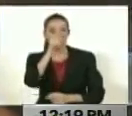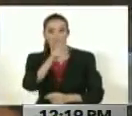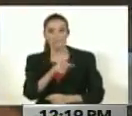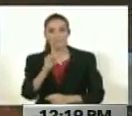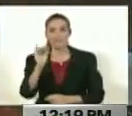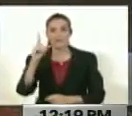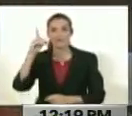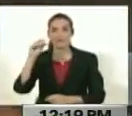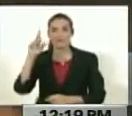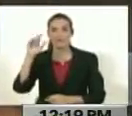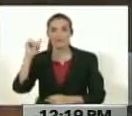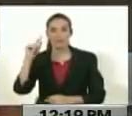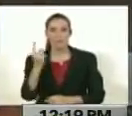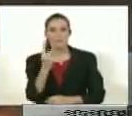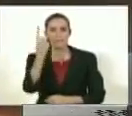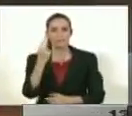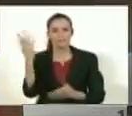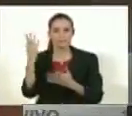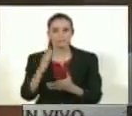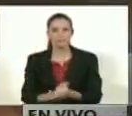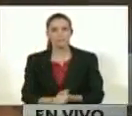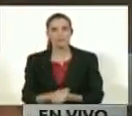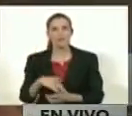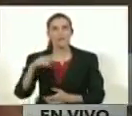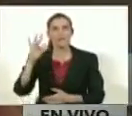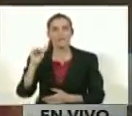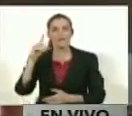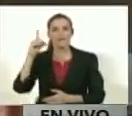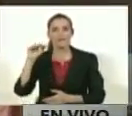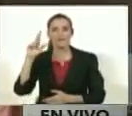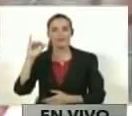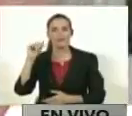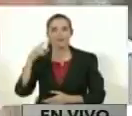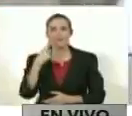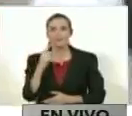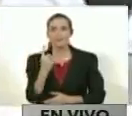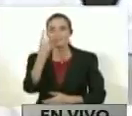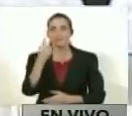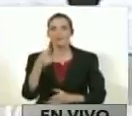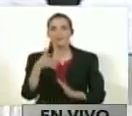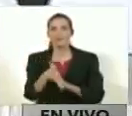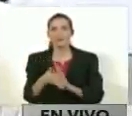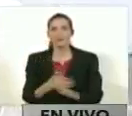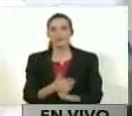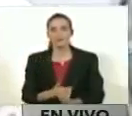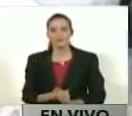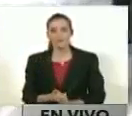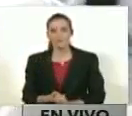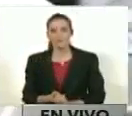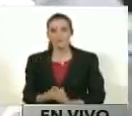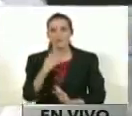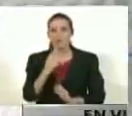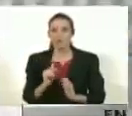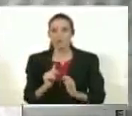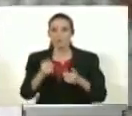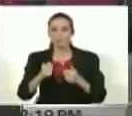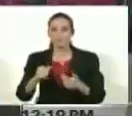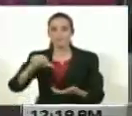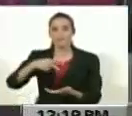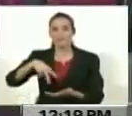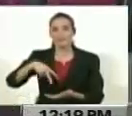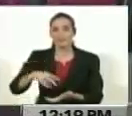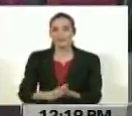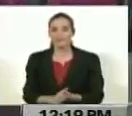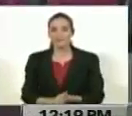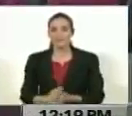Federico Betancourt. Naguará, pues. Federico Betancourt es que le coloca el nombre al primer LP, se llama Llegó la Salsa. que no tiene nada